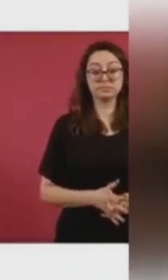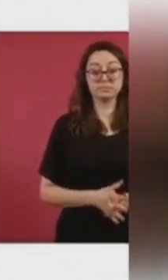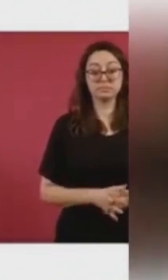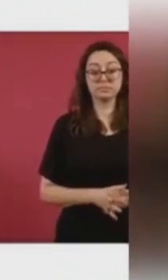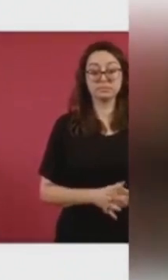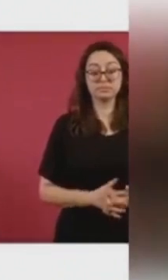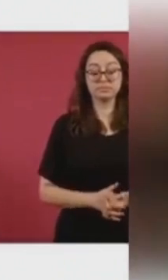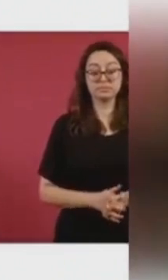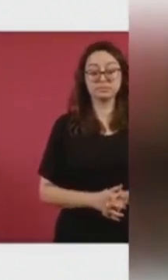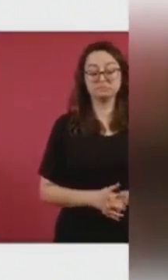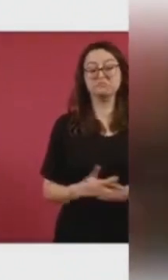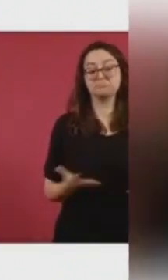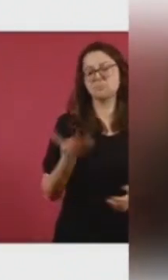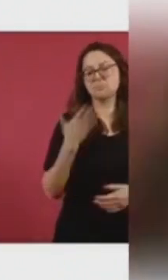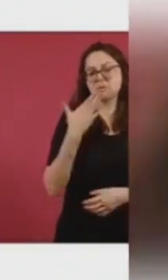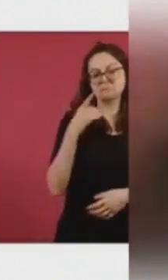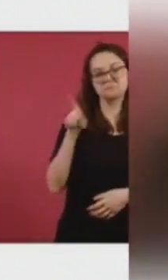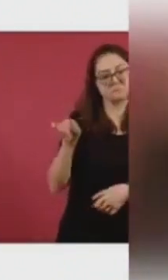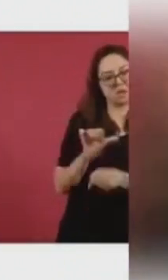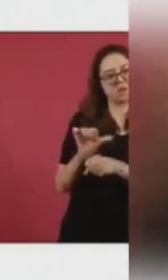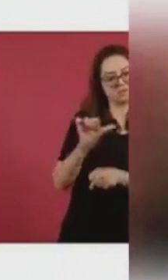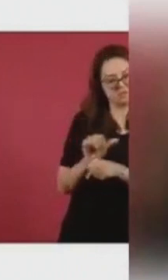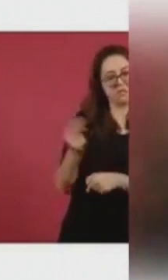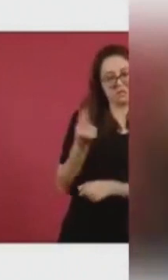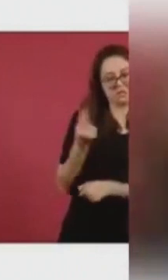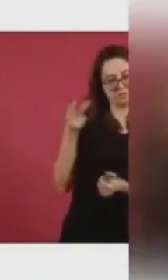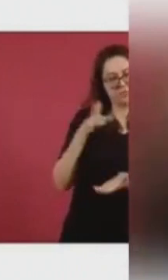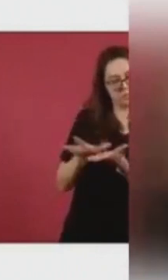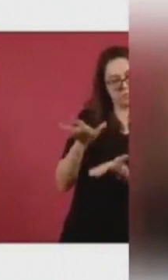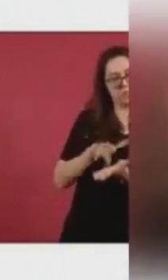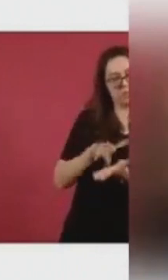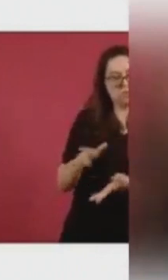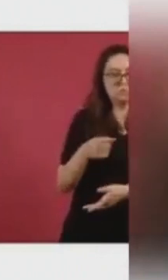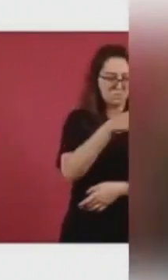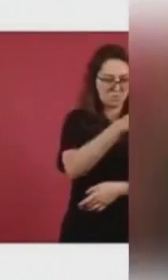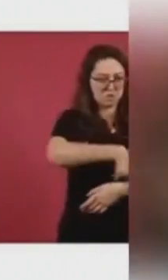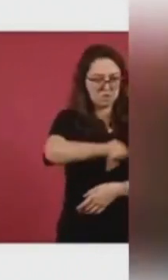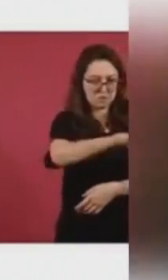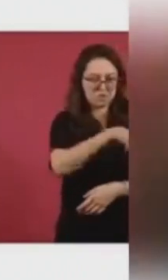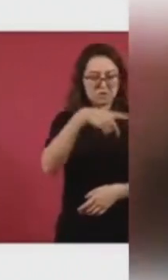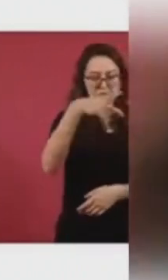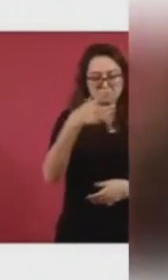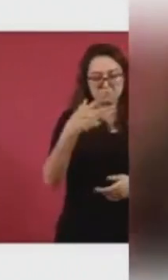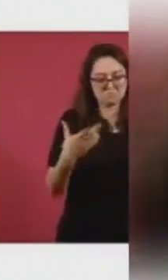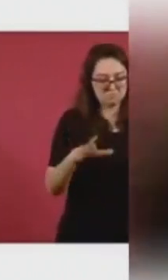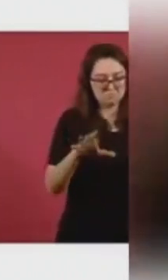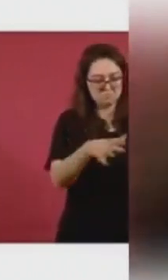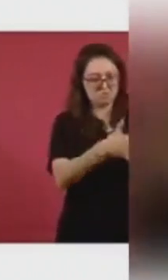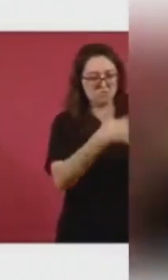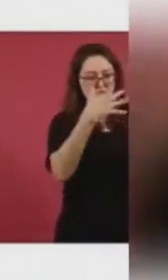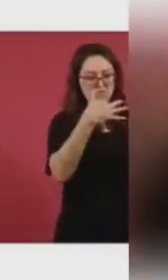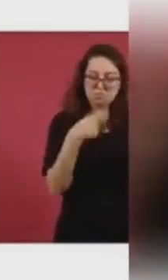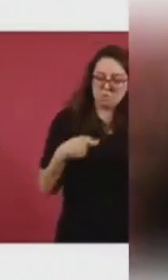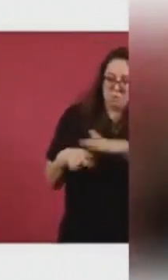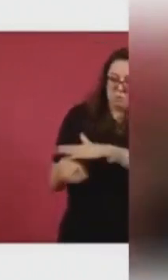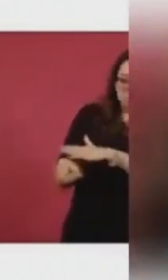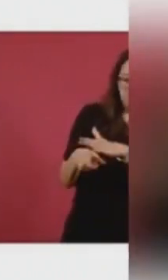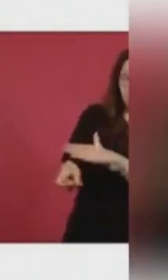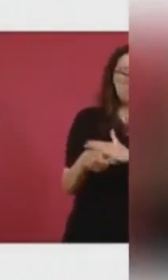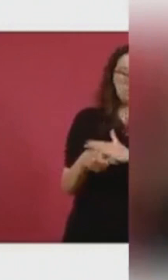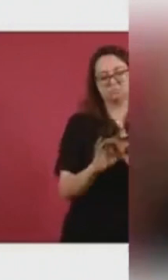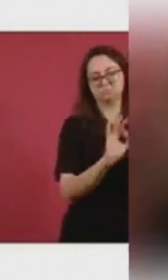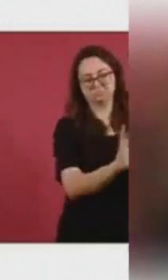de este planeta que compró Twitter, uh-huh. Lo primerito que dijo fue, voy por los bots, voy contra los bots. No pudo, claro. No pudo